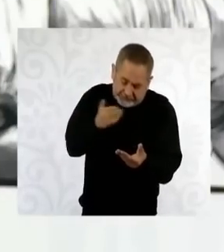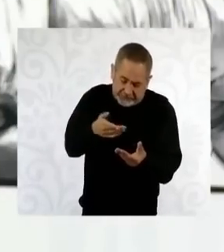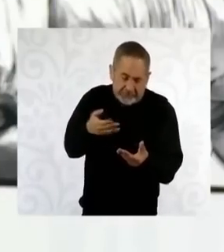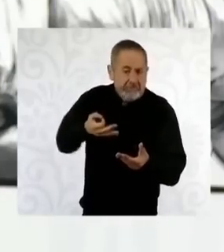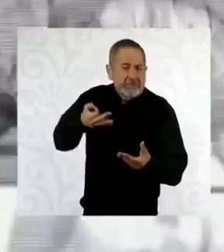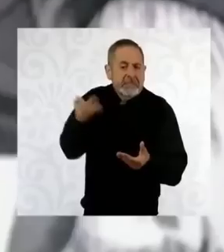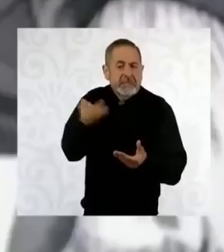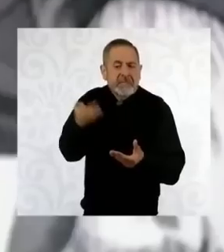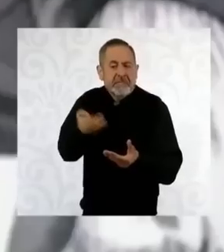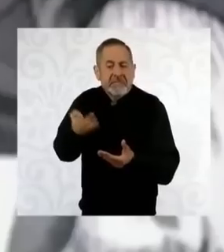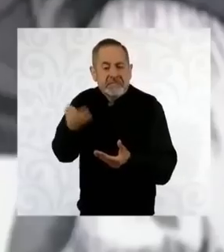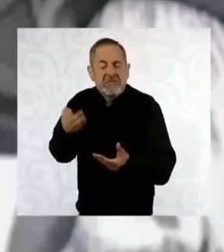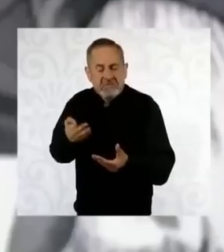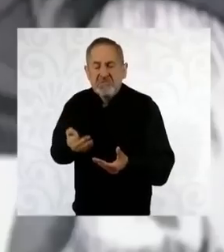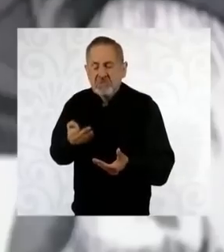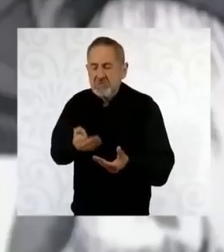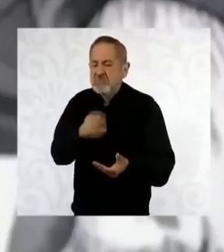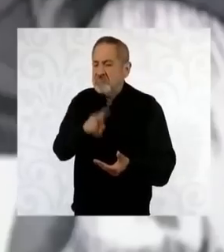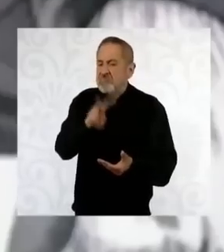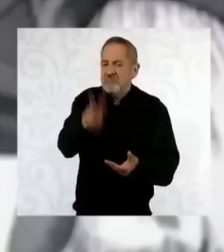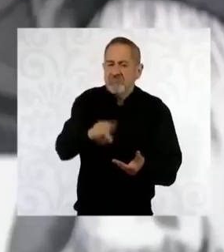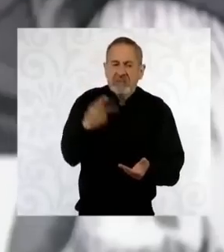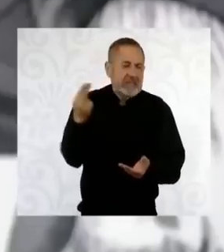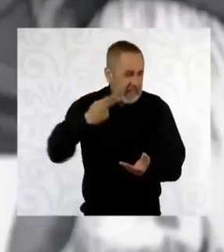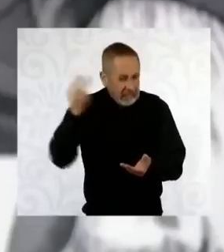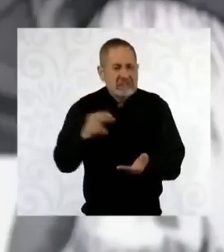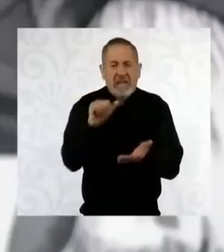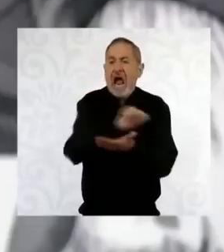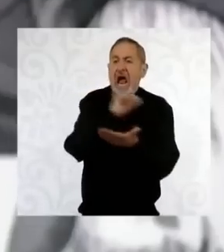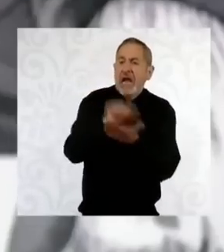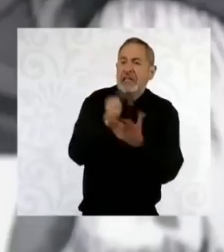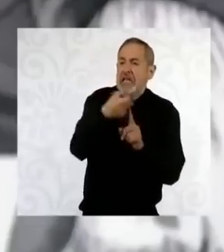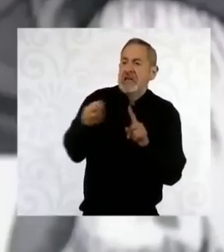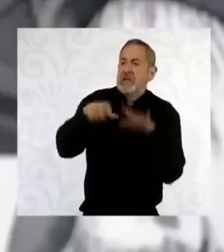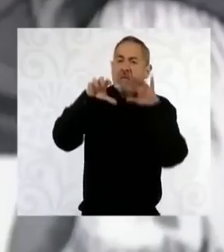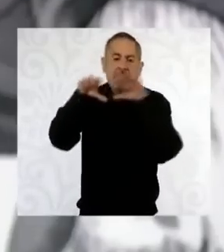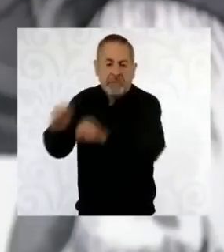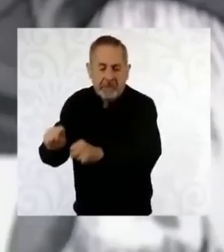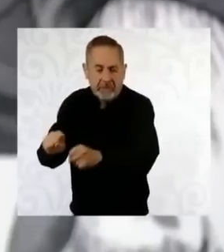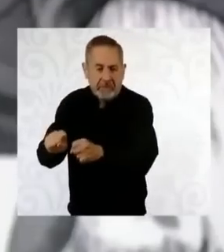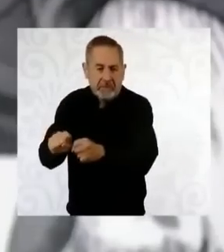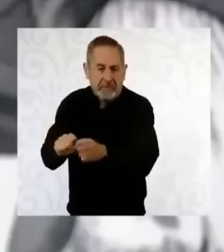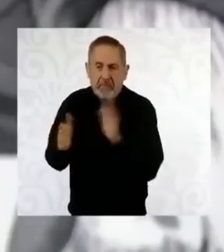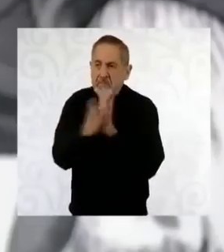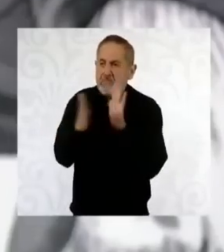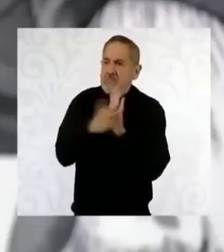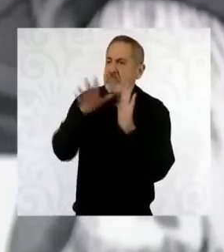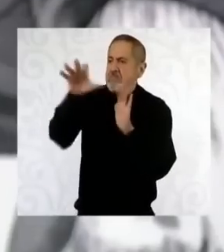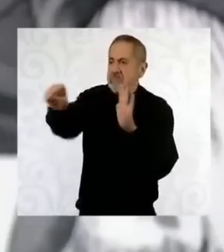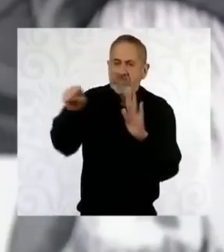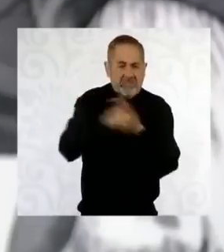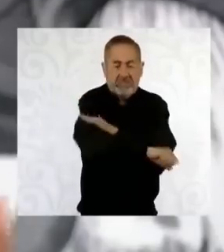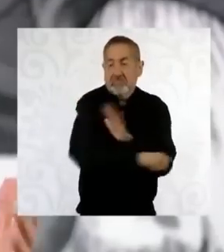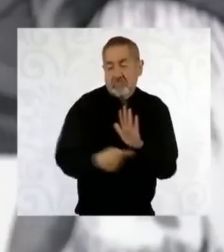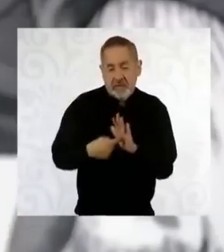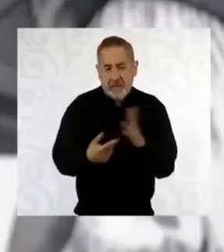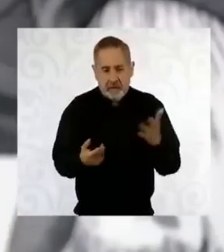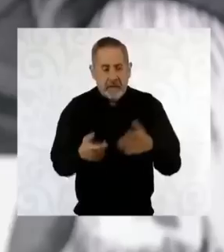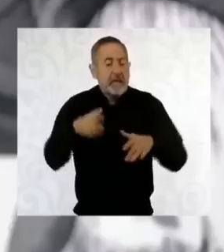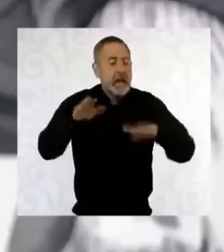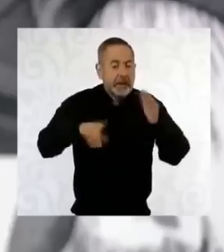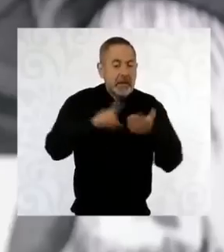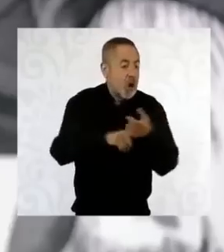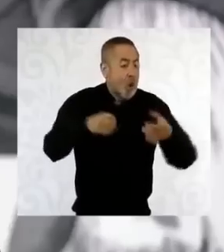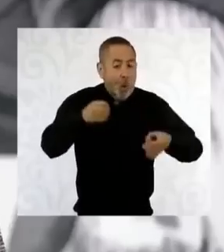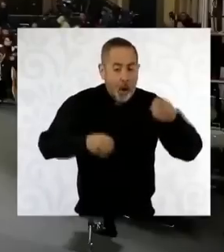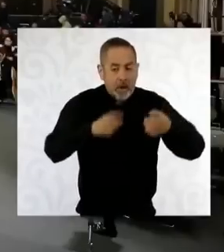determinar si merece una orden o no de aprehensión. Entonces, muchas veces al juez, y ahora sí hablando a